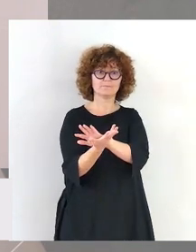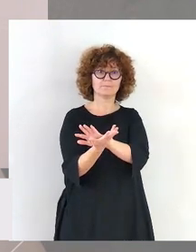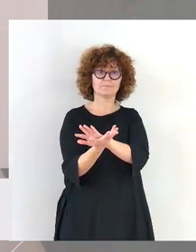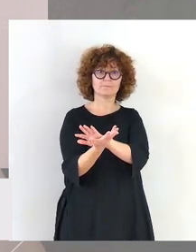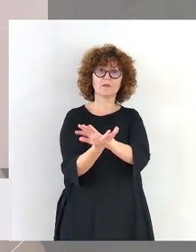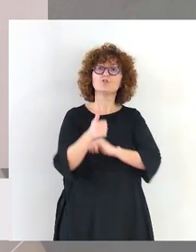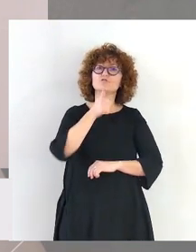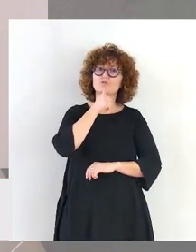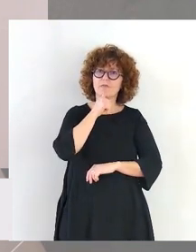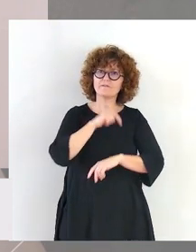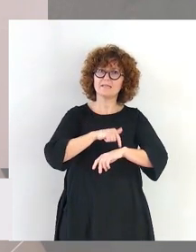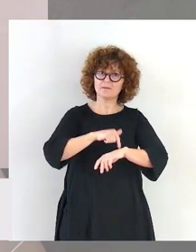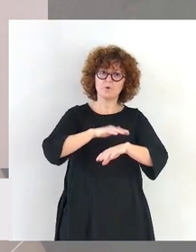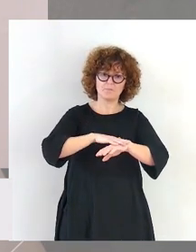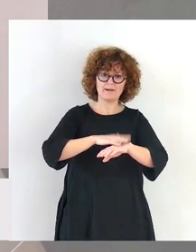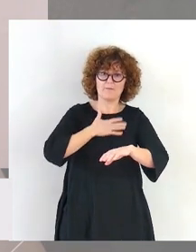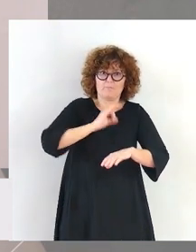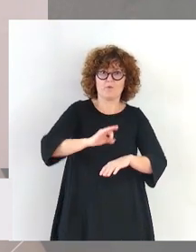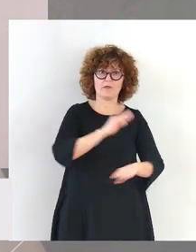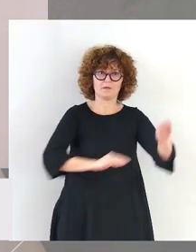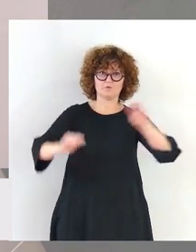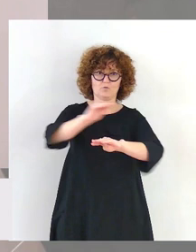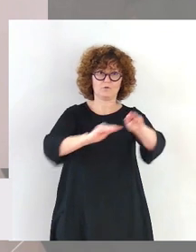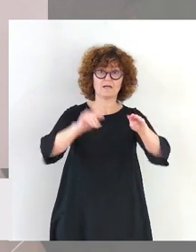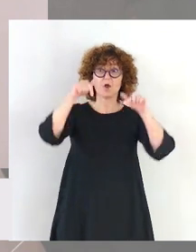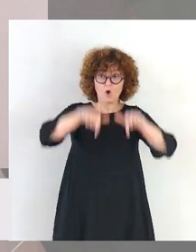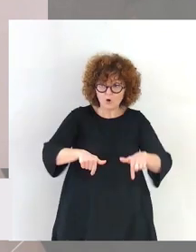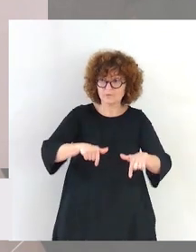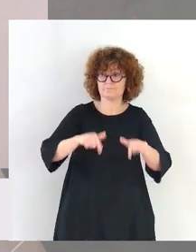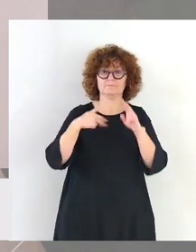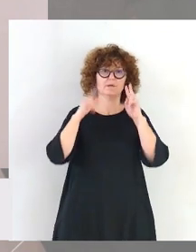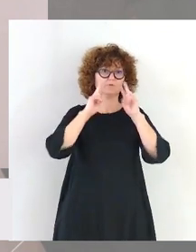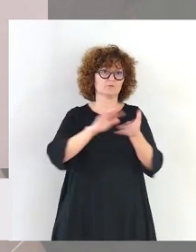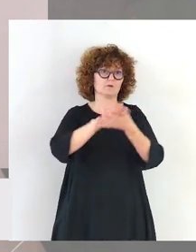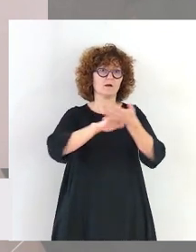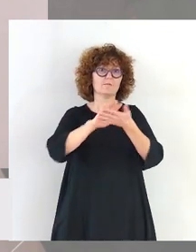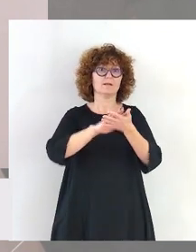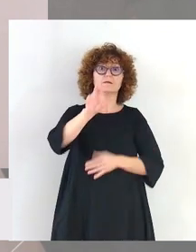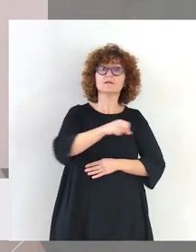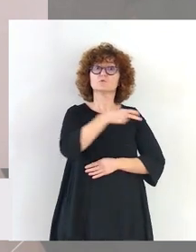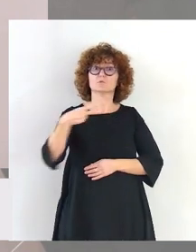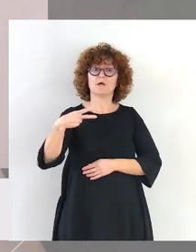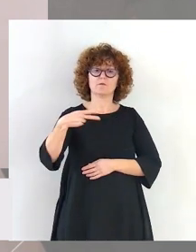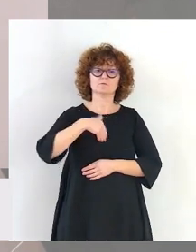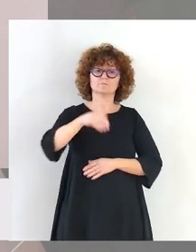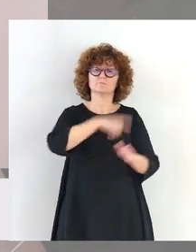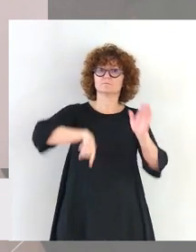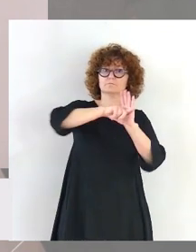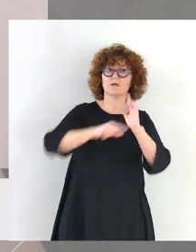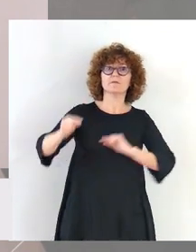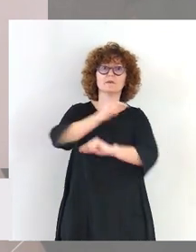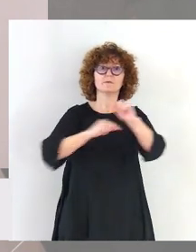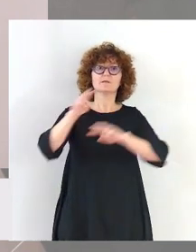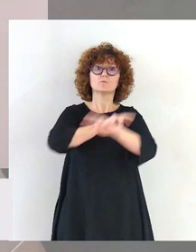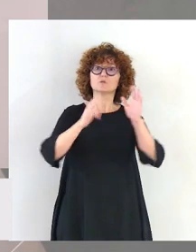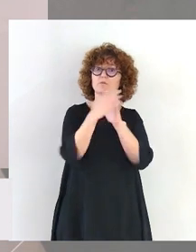tiempo todavía estamos a tiempo y es lo que vamos a ver hoy estos resultados formarán parte del debate y búsqueda